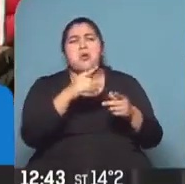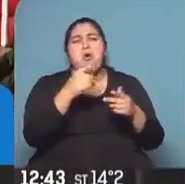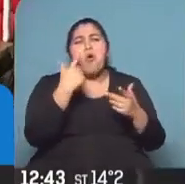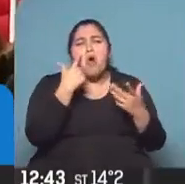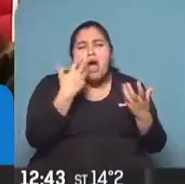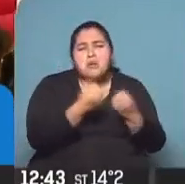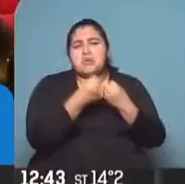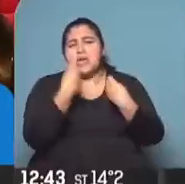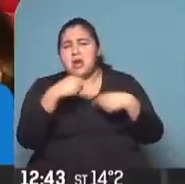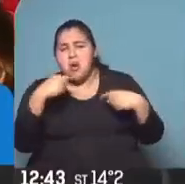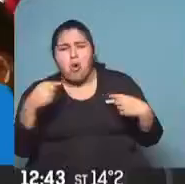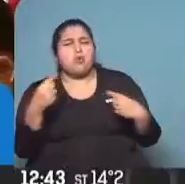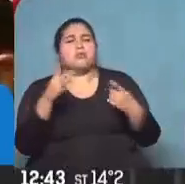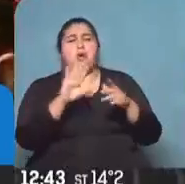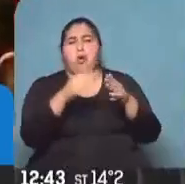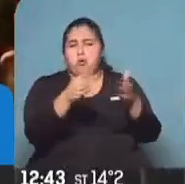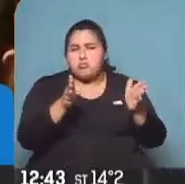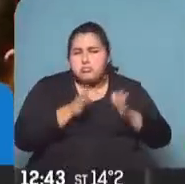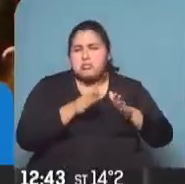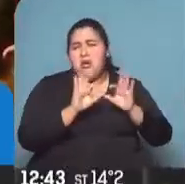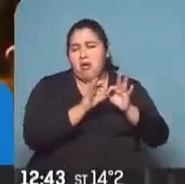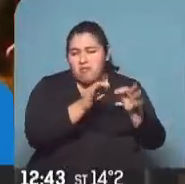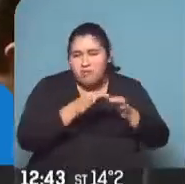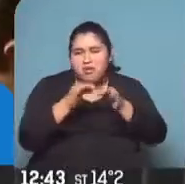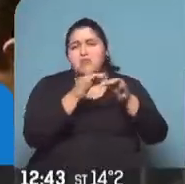obras una vez desfiles